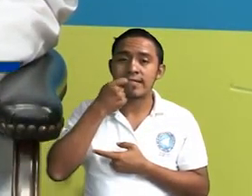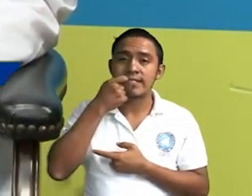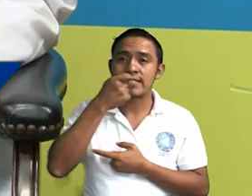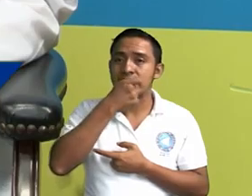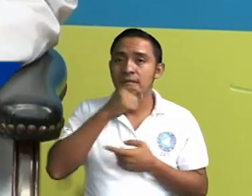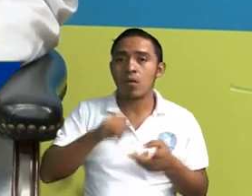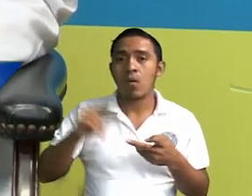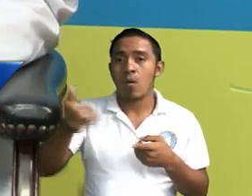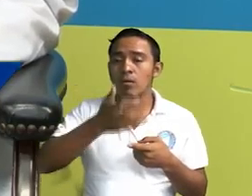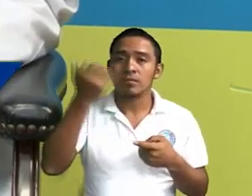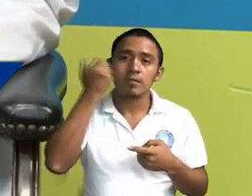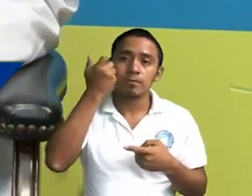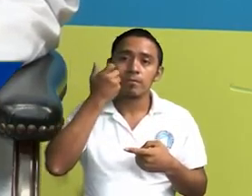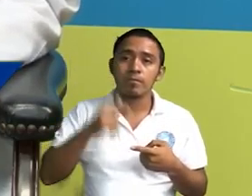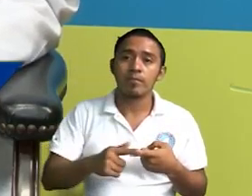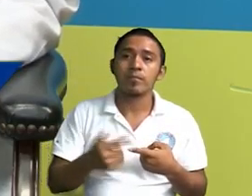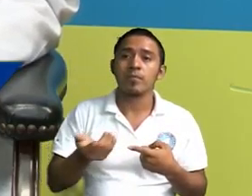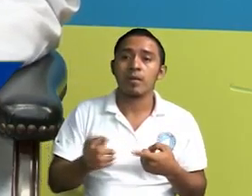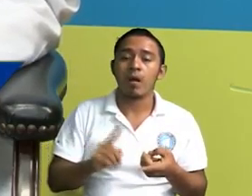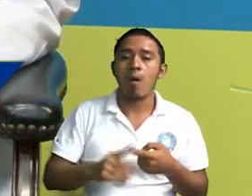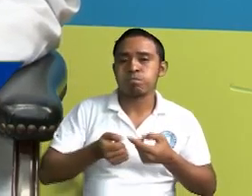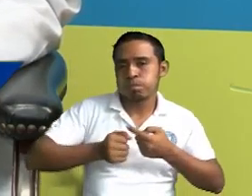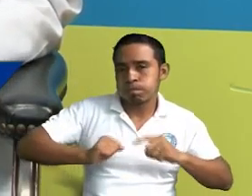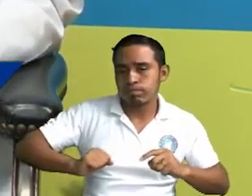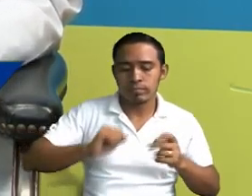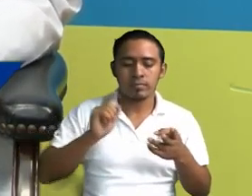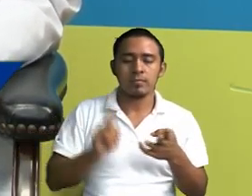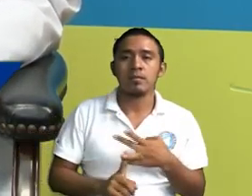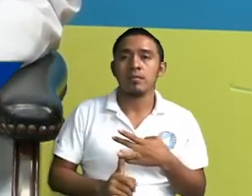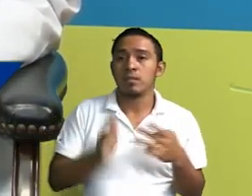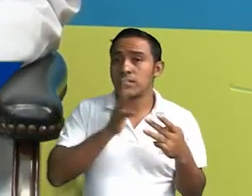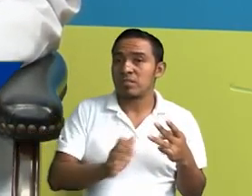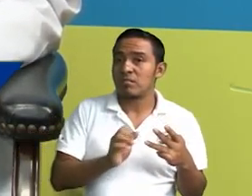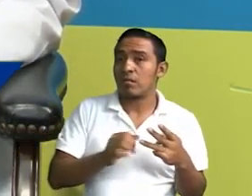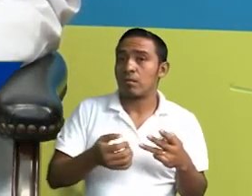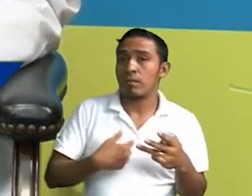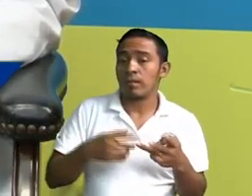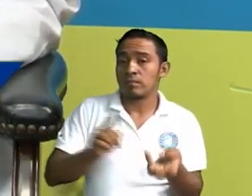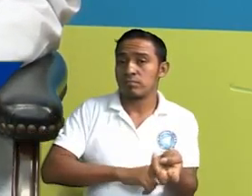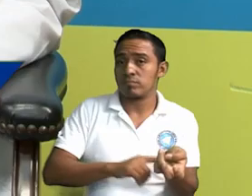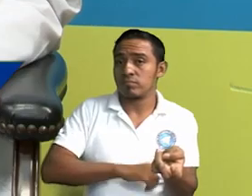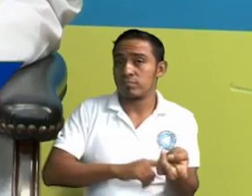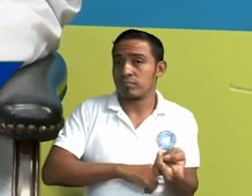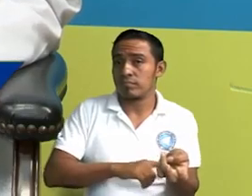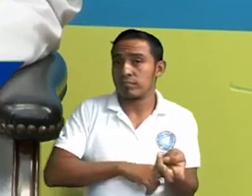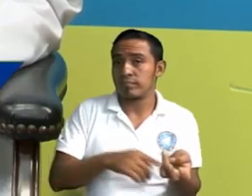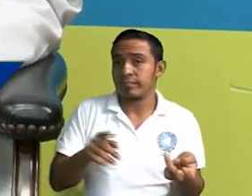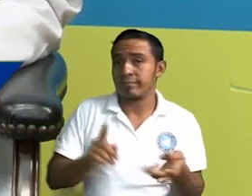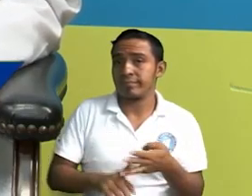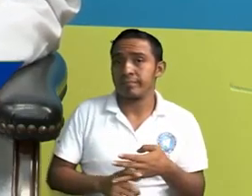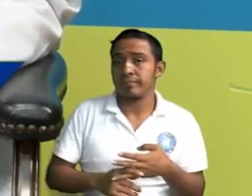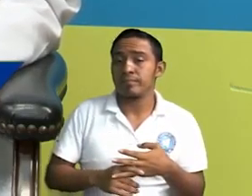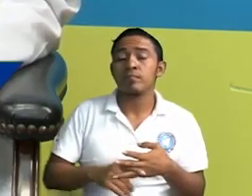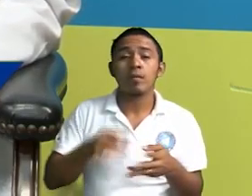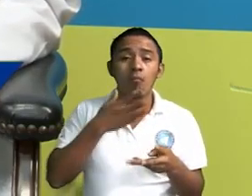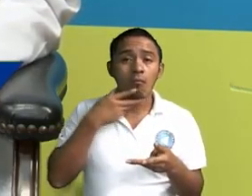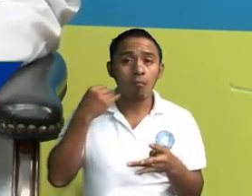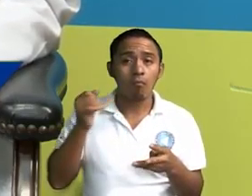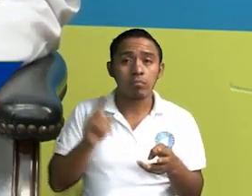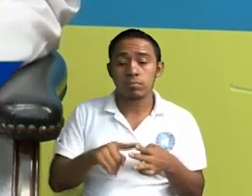serie de enfermedades verdad en los niños obesidad podemos tener niños con una diabetes juvenil